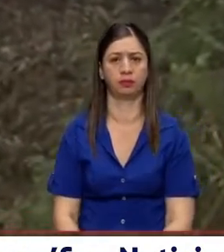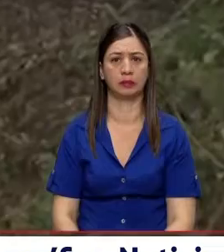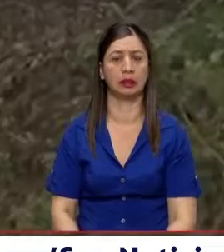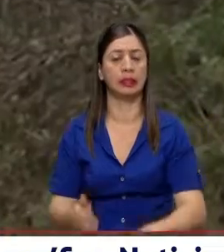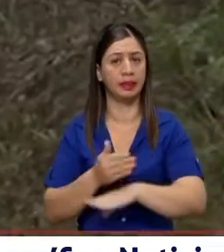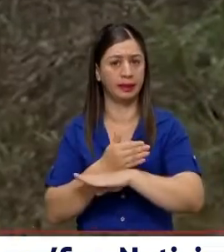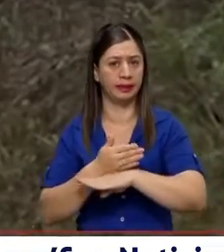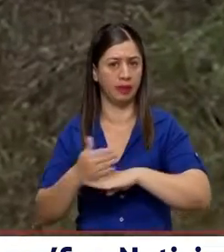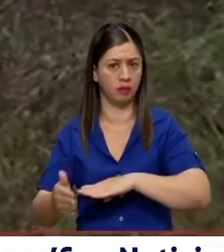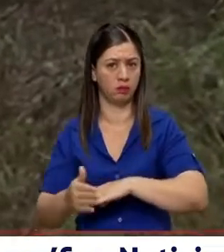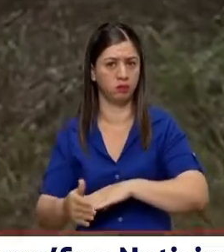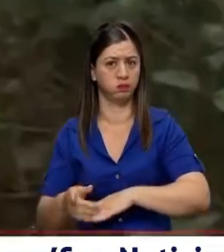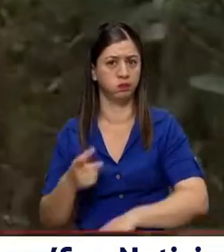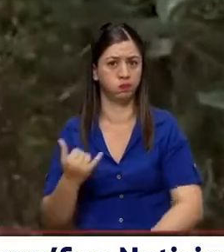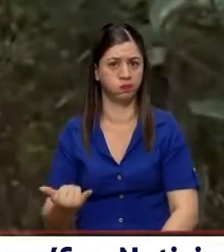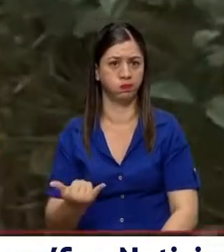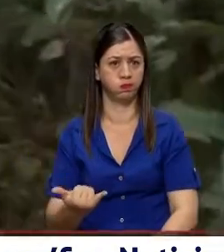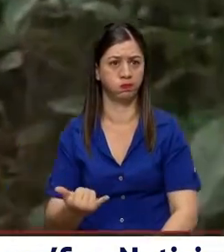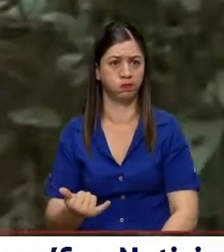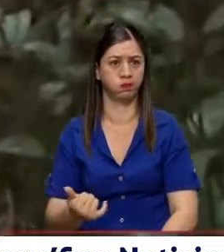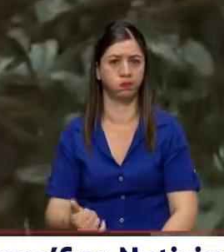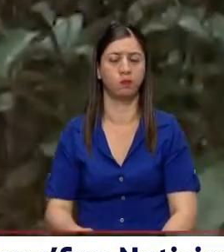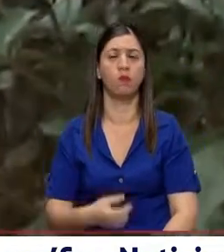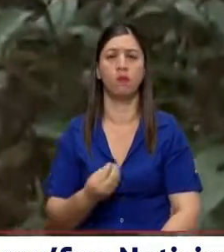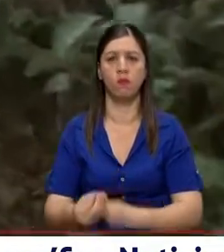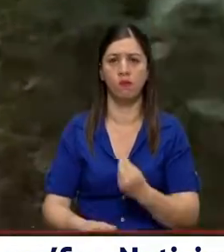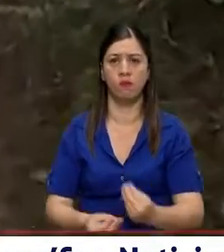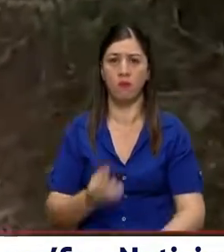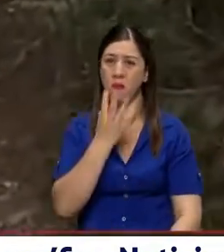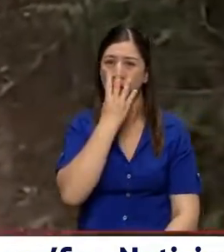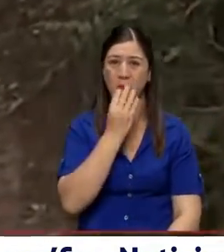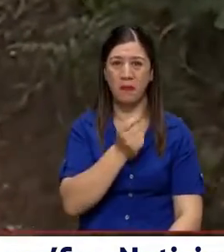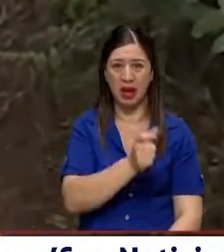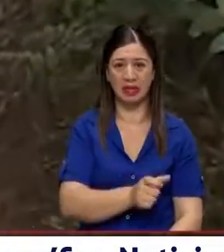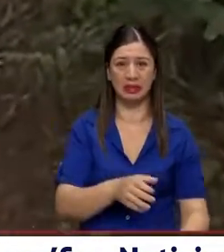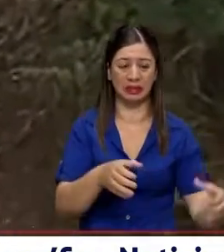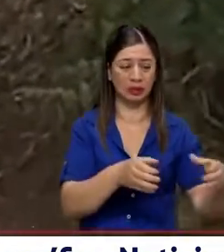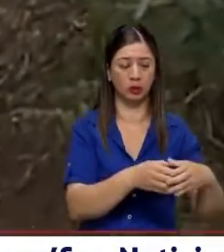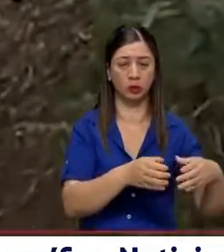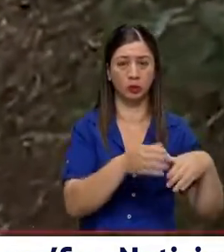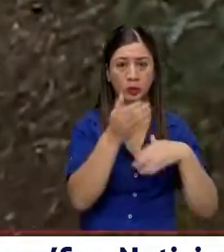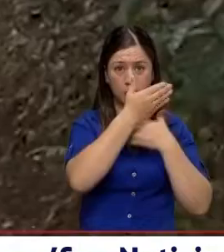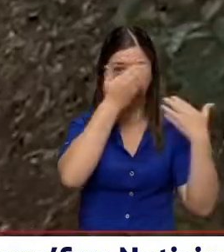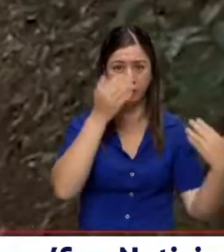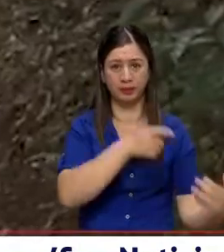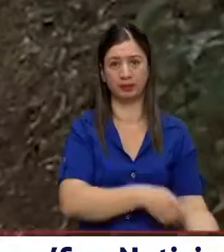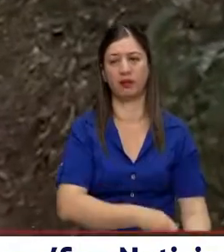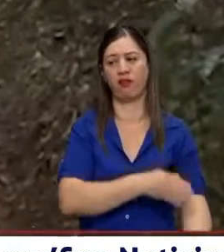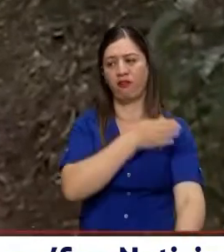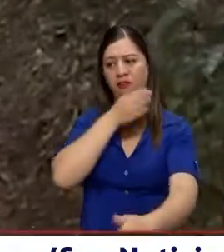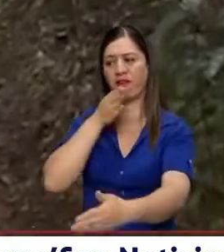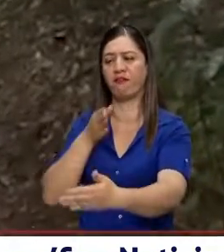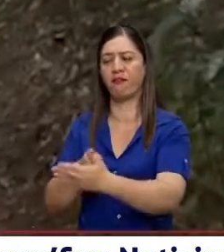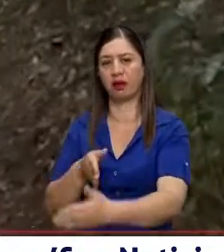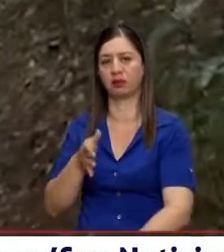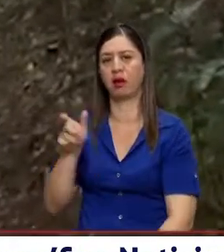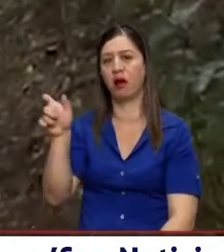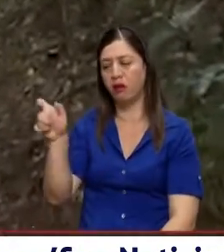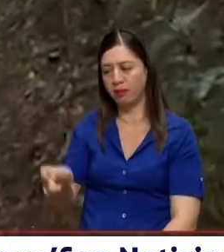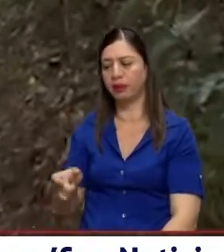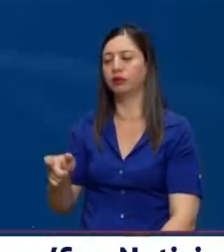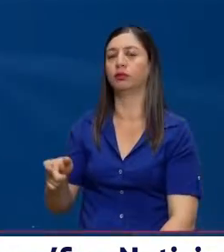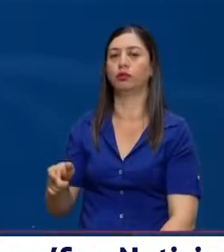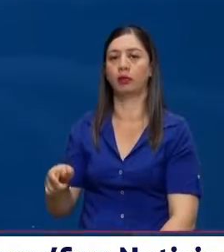llegan y accionan un área preparada de los terroristas de la Huerto Ramos y afecta la humanidad de nuestro oficial.